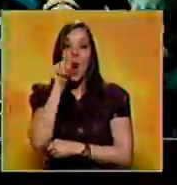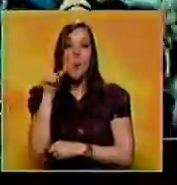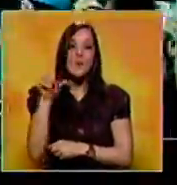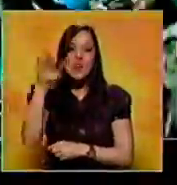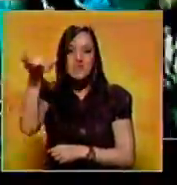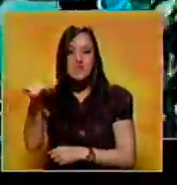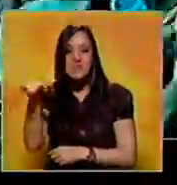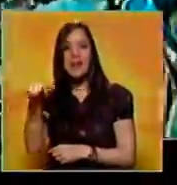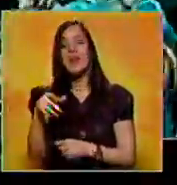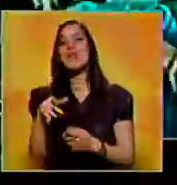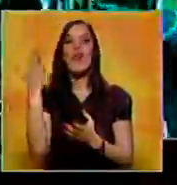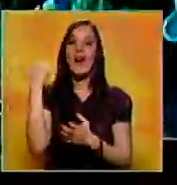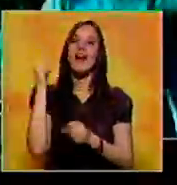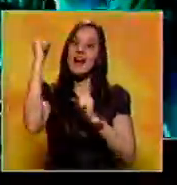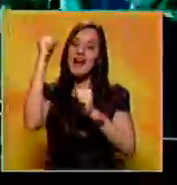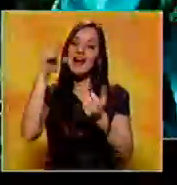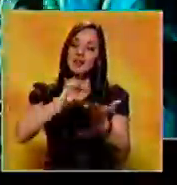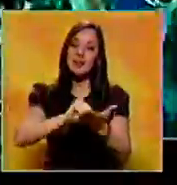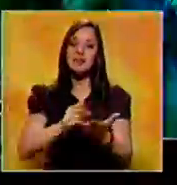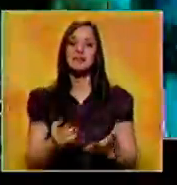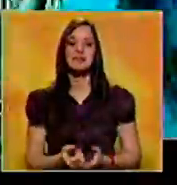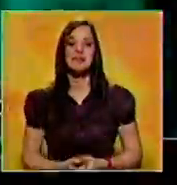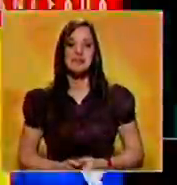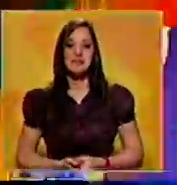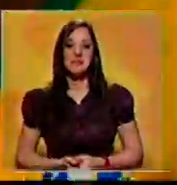en México 86.